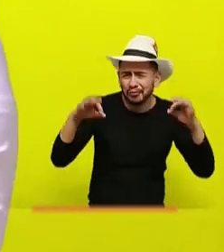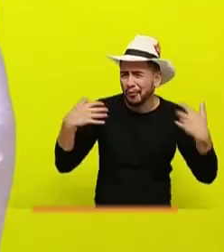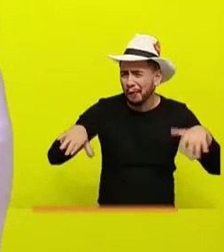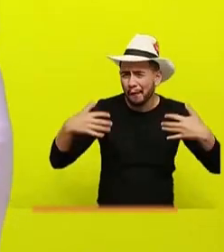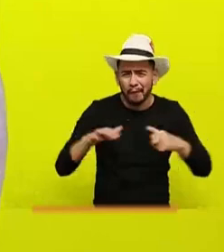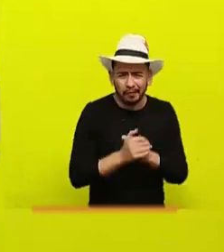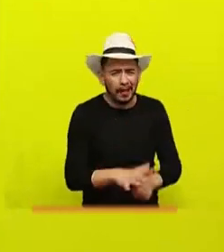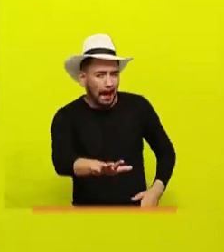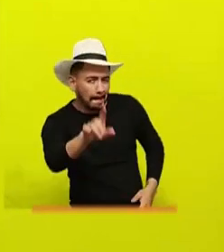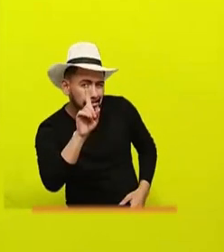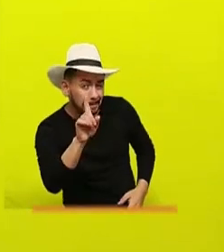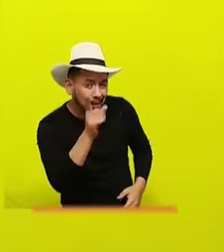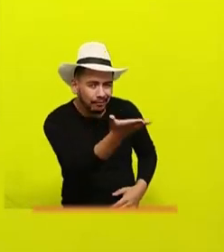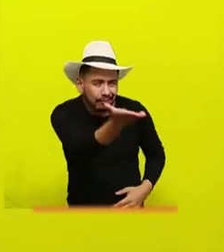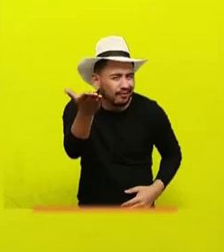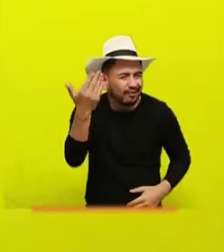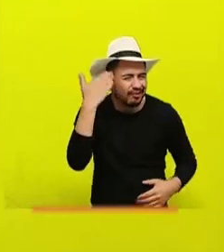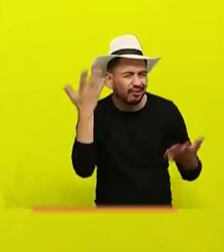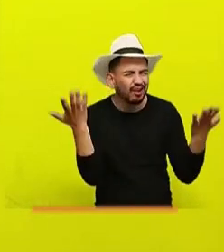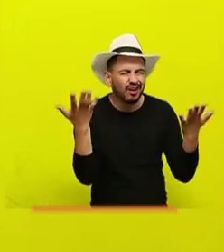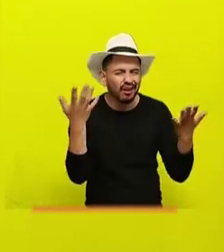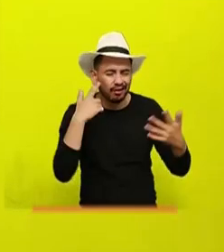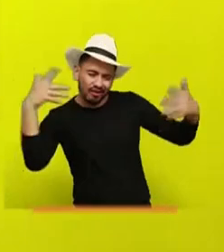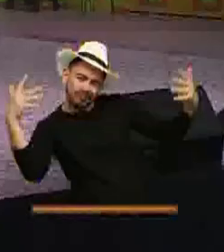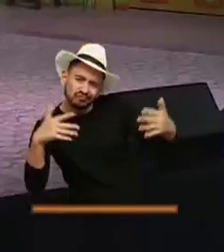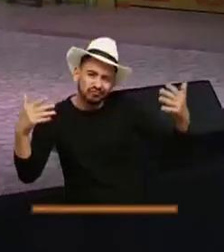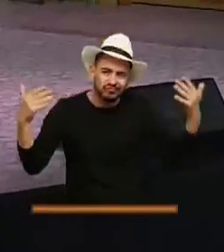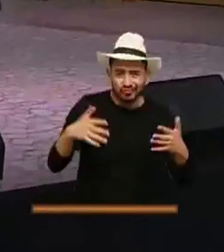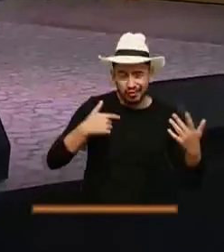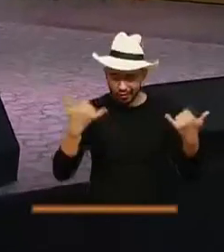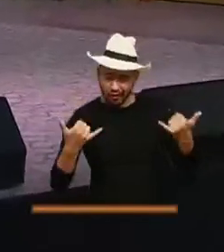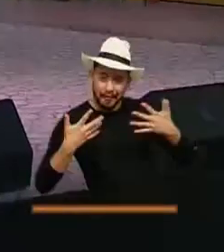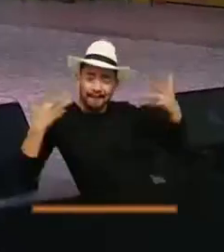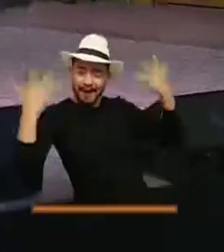usted es el J Balvin del momento.